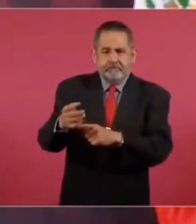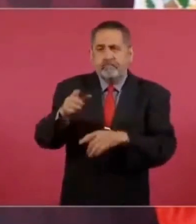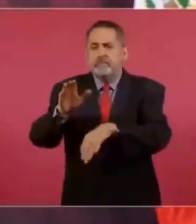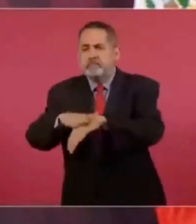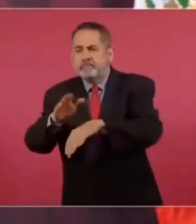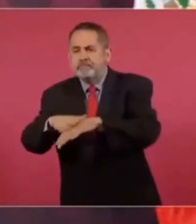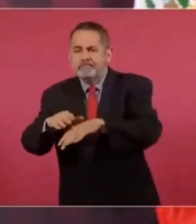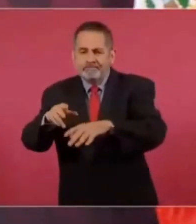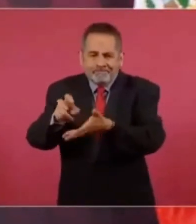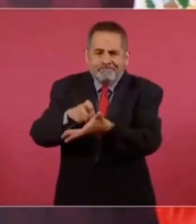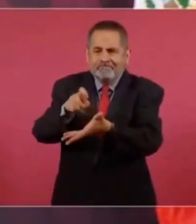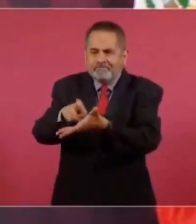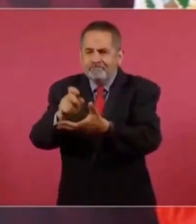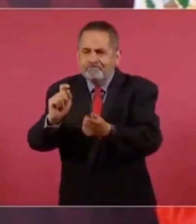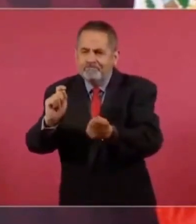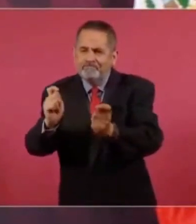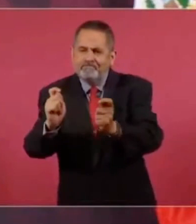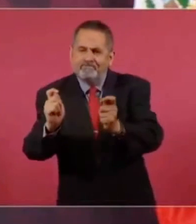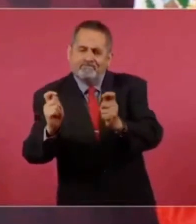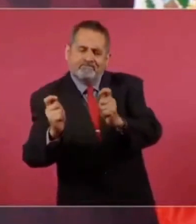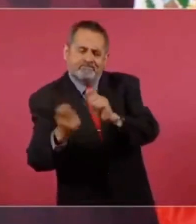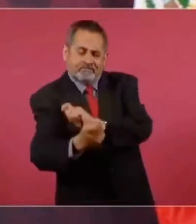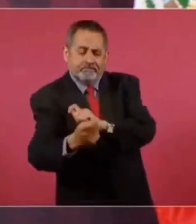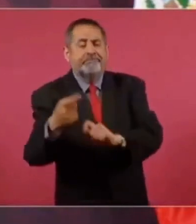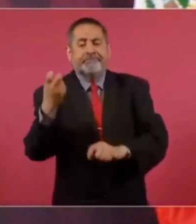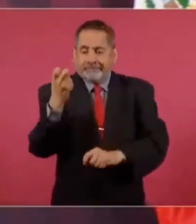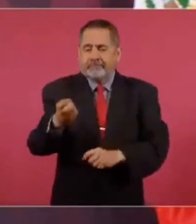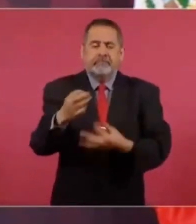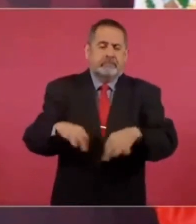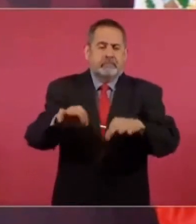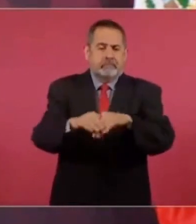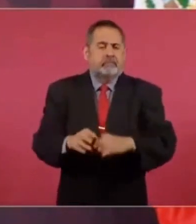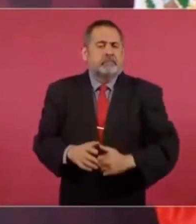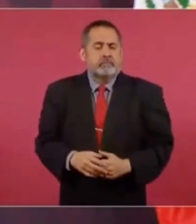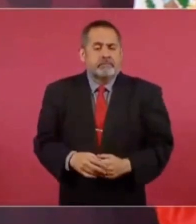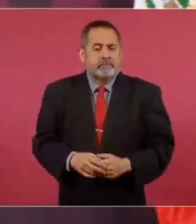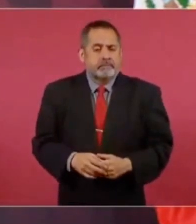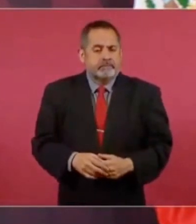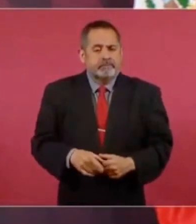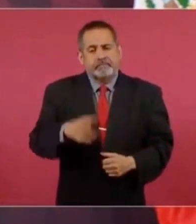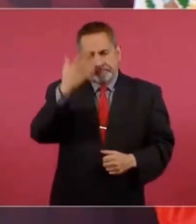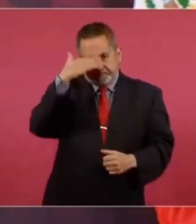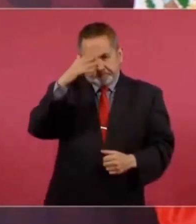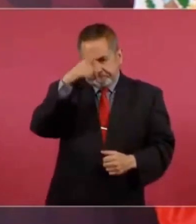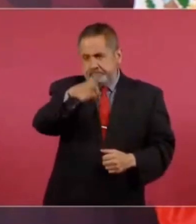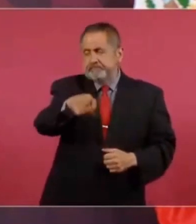transformadora. ¿Sabe a qué hacían mucho los